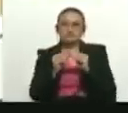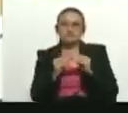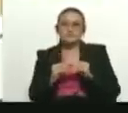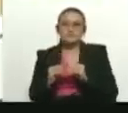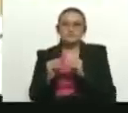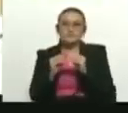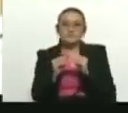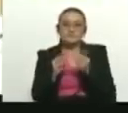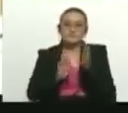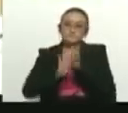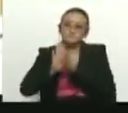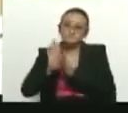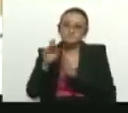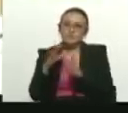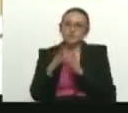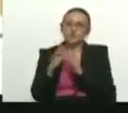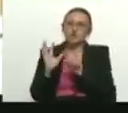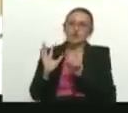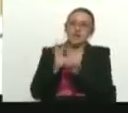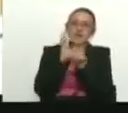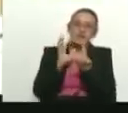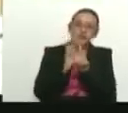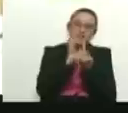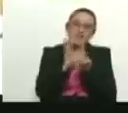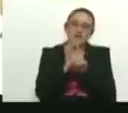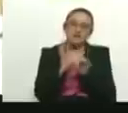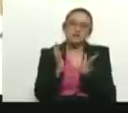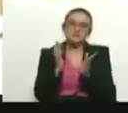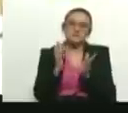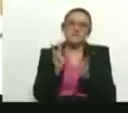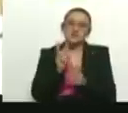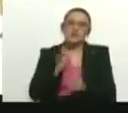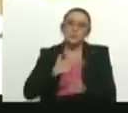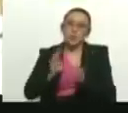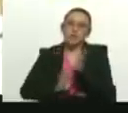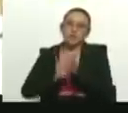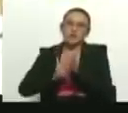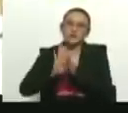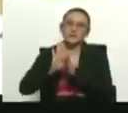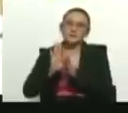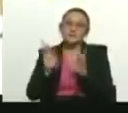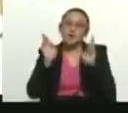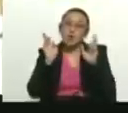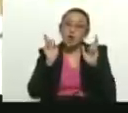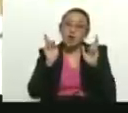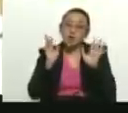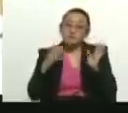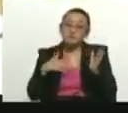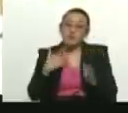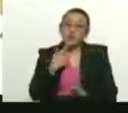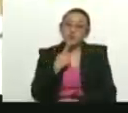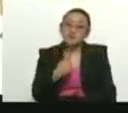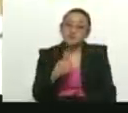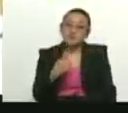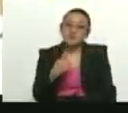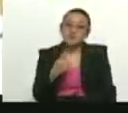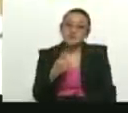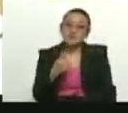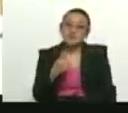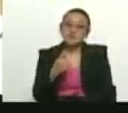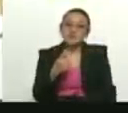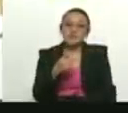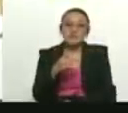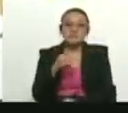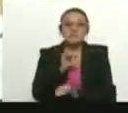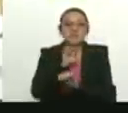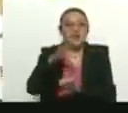toda esta embestida, de toda esta agresión. Y pudiéramos decir que luego del